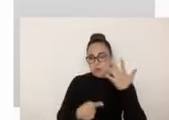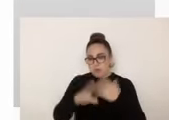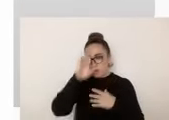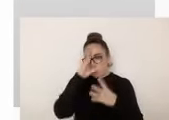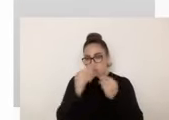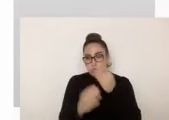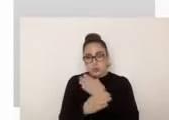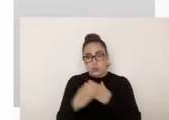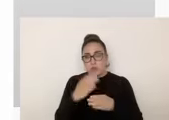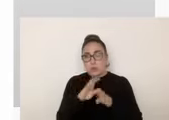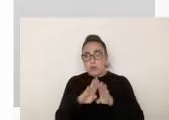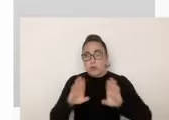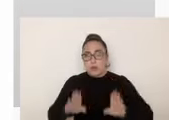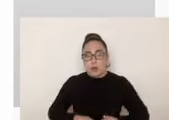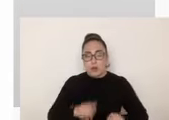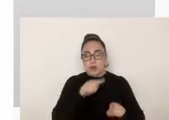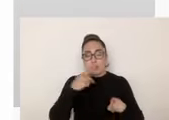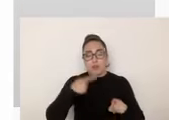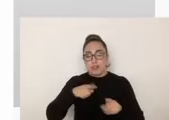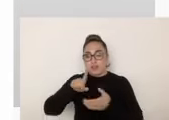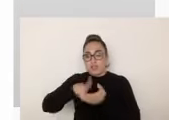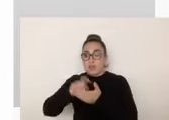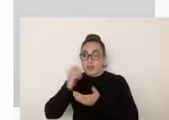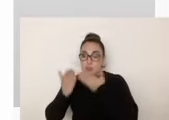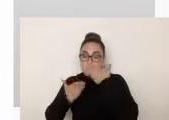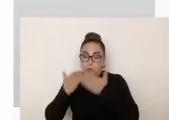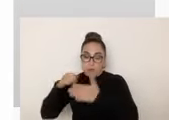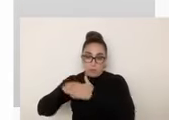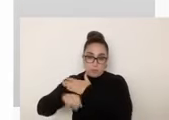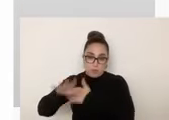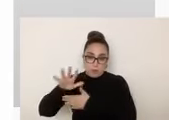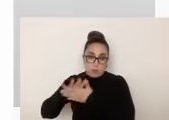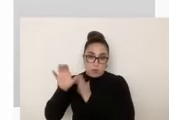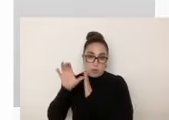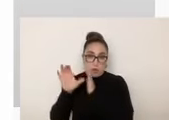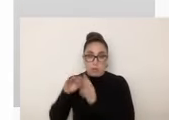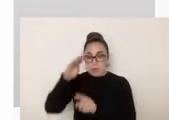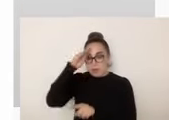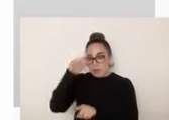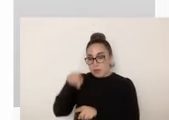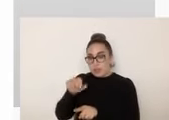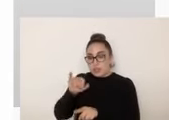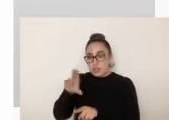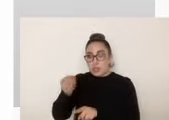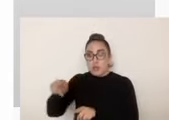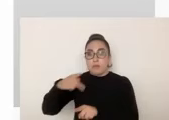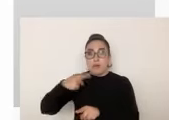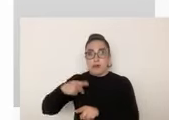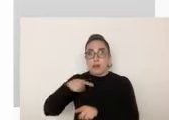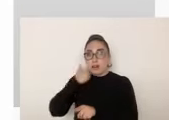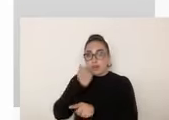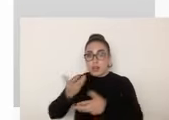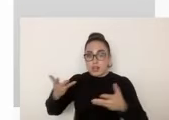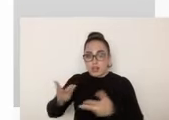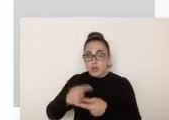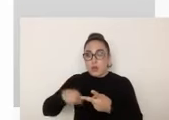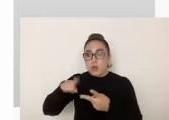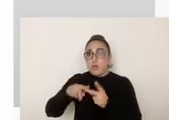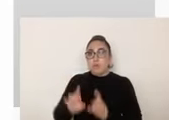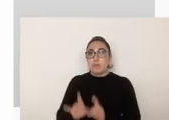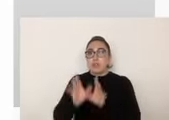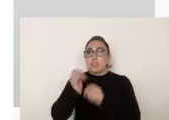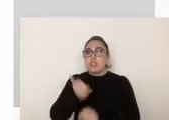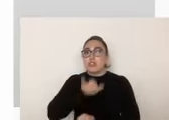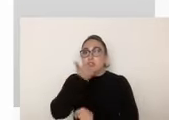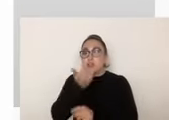inmanentes, depende de lo que a uno le interese. En derecho penal nos interesan cosas como si fue intencional, si fue negligente o ni siquiera fue negligente, el conocimiento, el grado